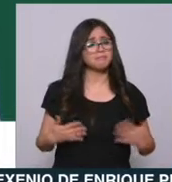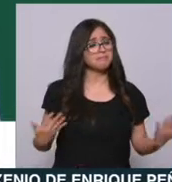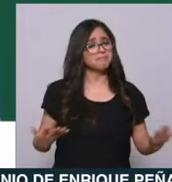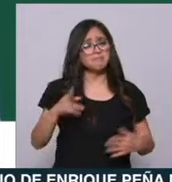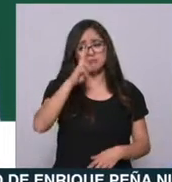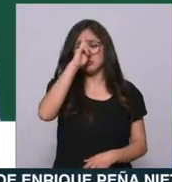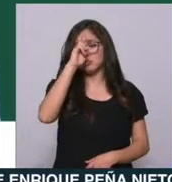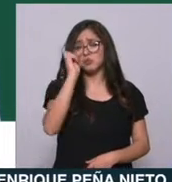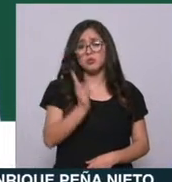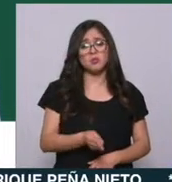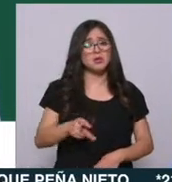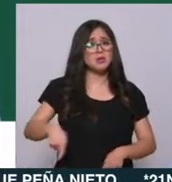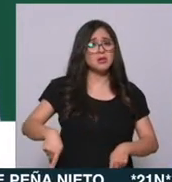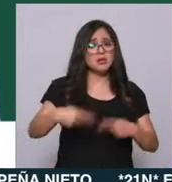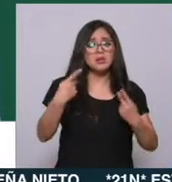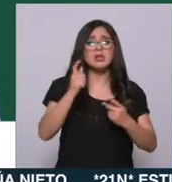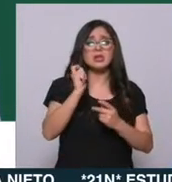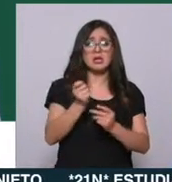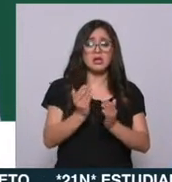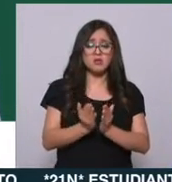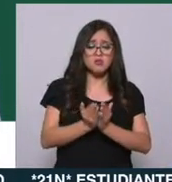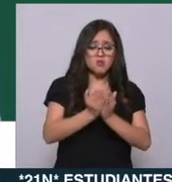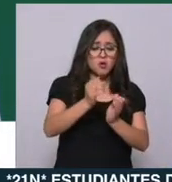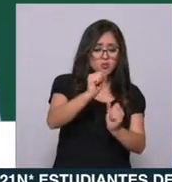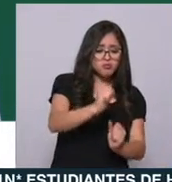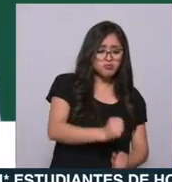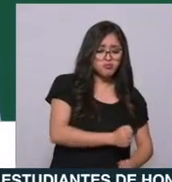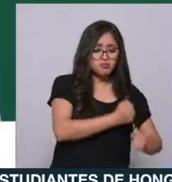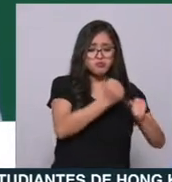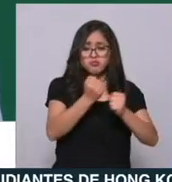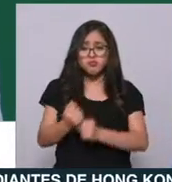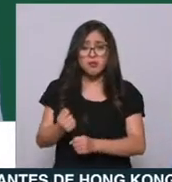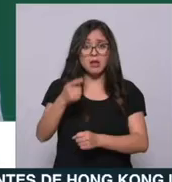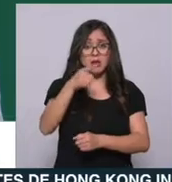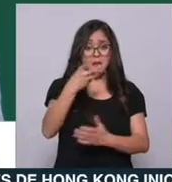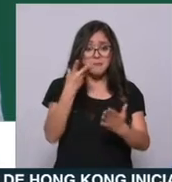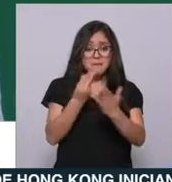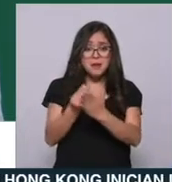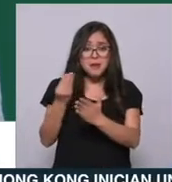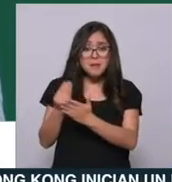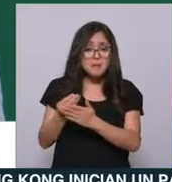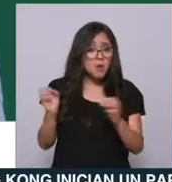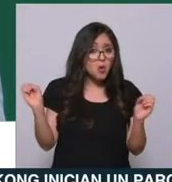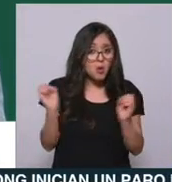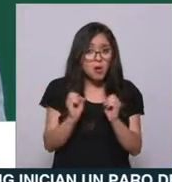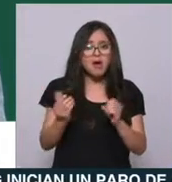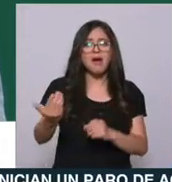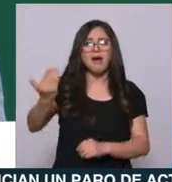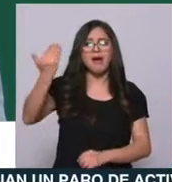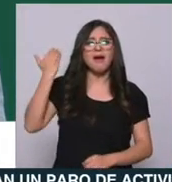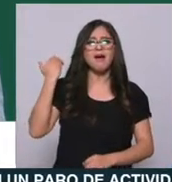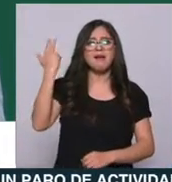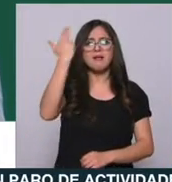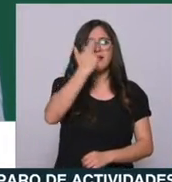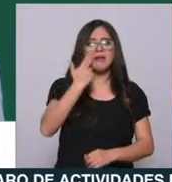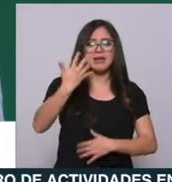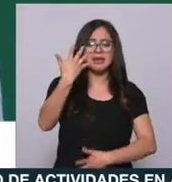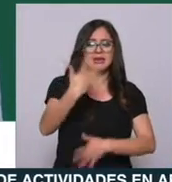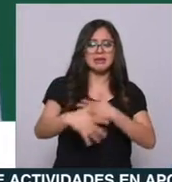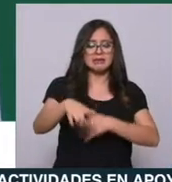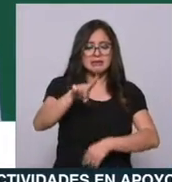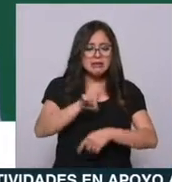circulación cualquier canoa que no esté en buenas condiciones, como se ha estado realizando desde hace 15